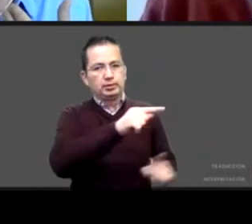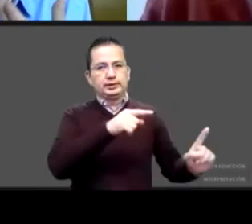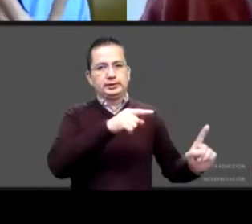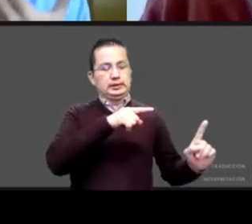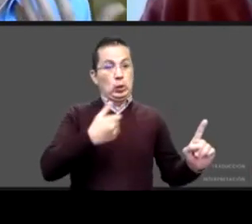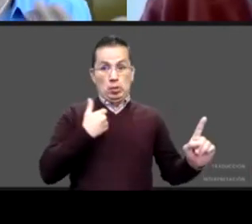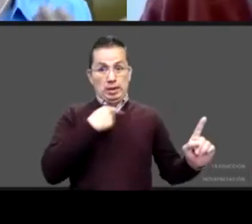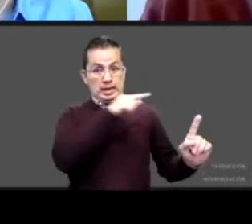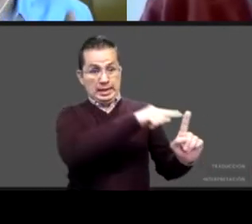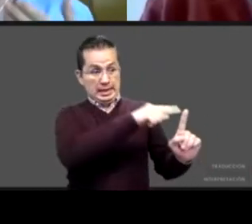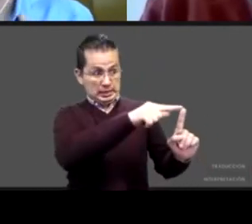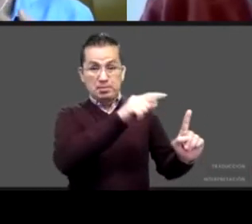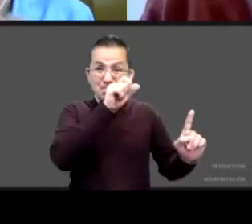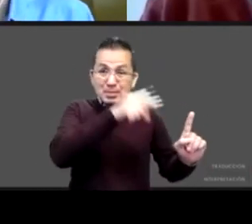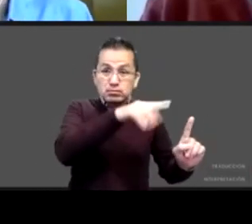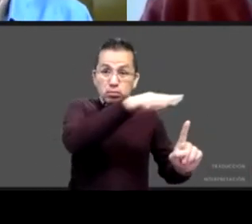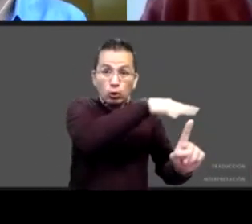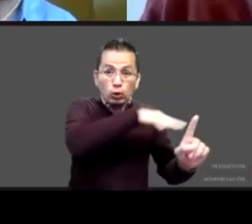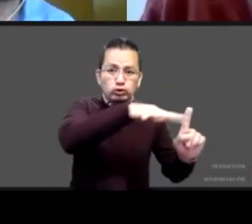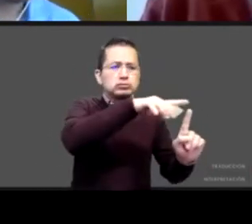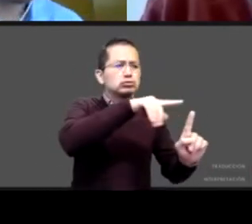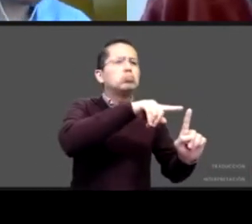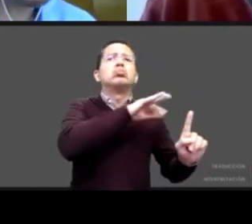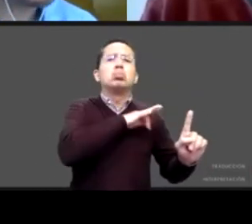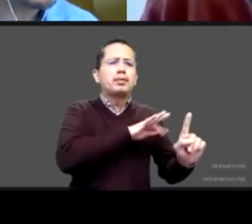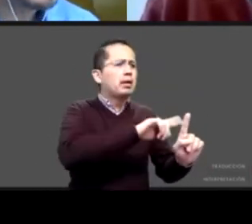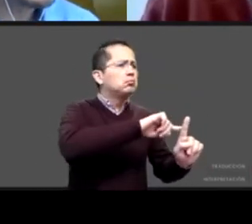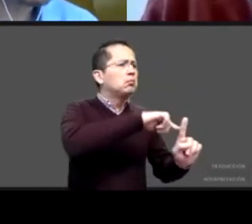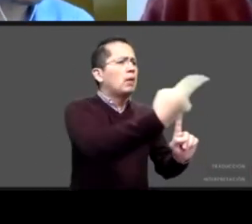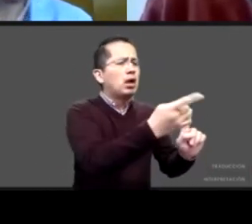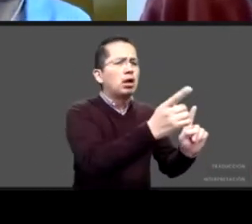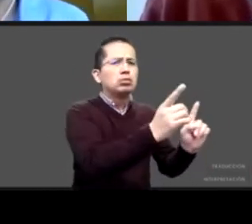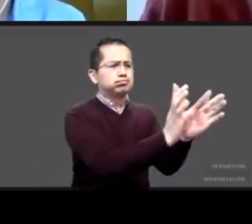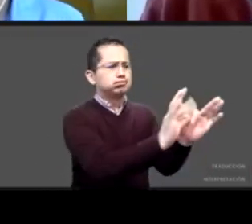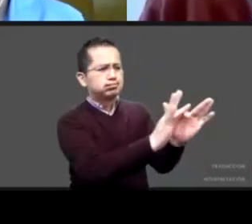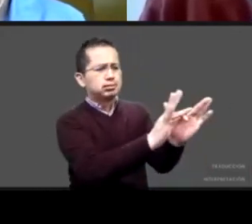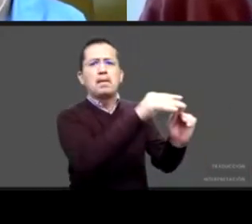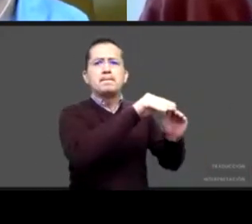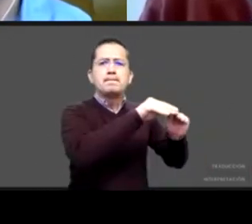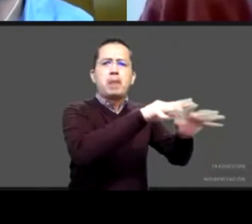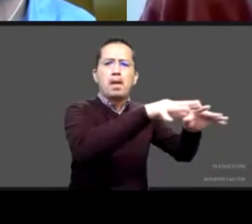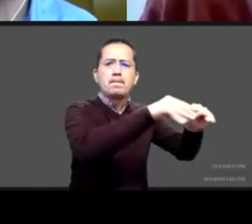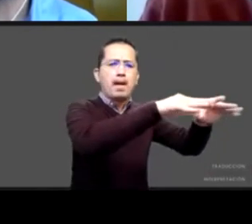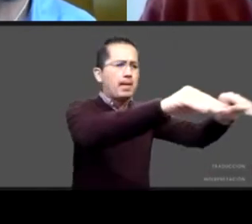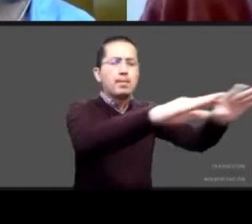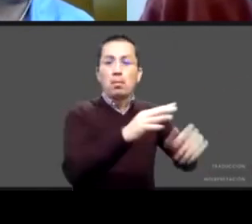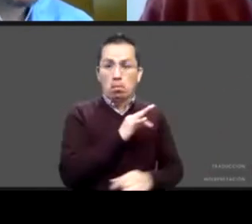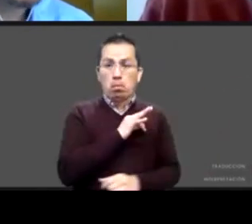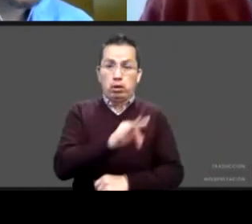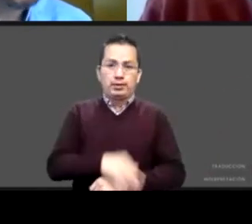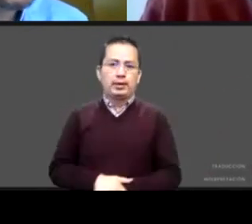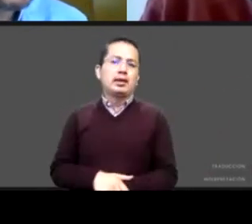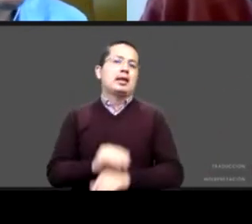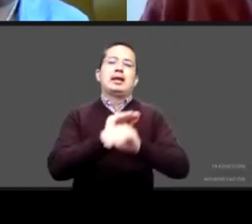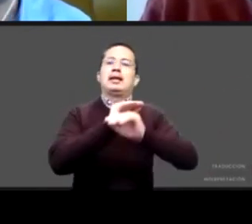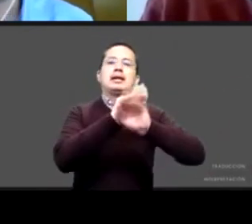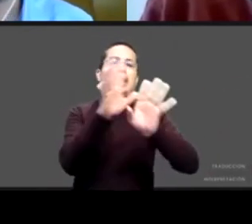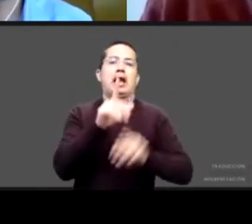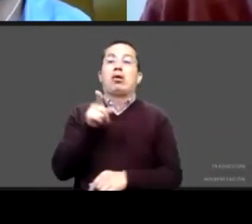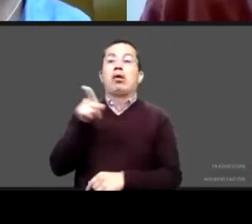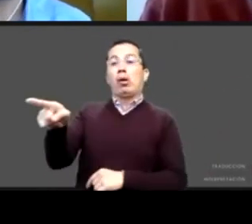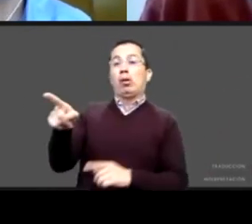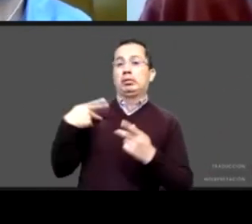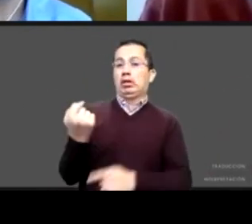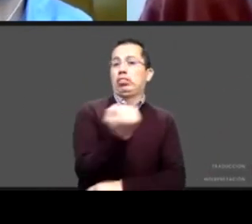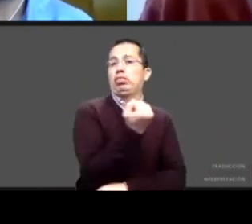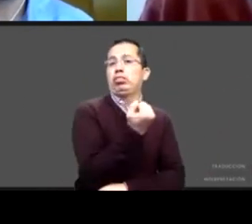en su mismo territorio puede influir a otro adolescente. Y ciertamente esta influencia va a venir, como bien dice Luis, con mucha